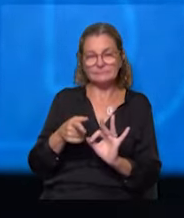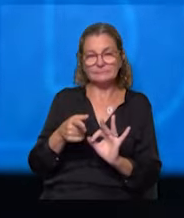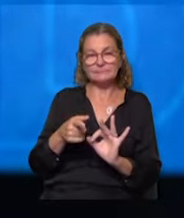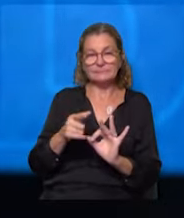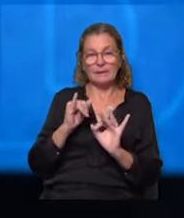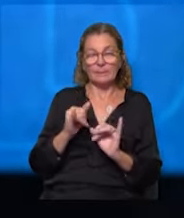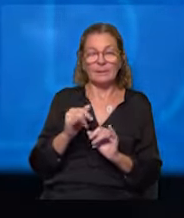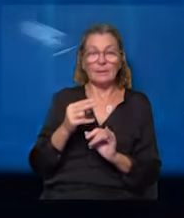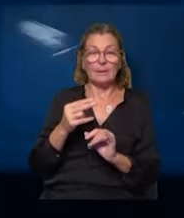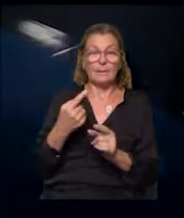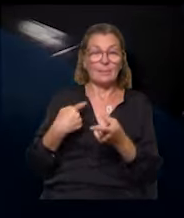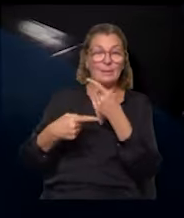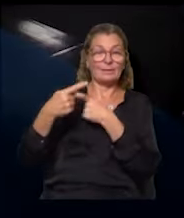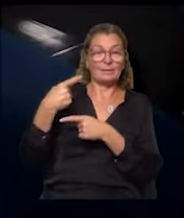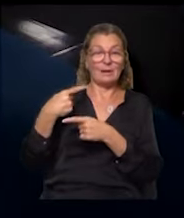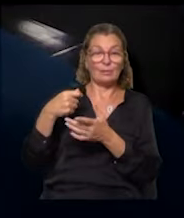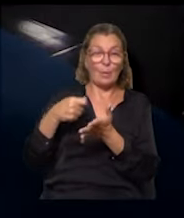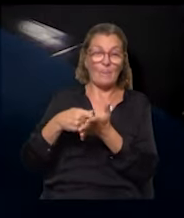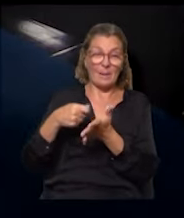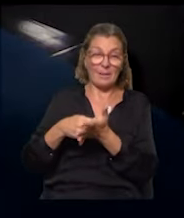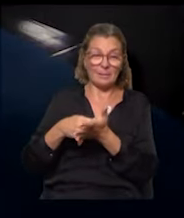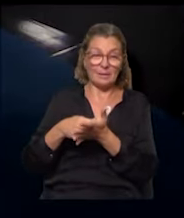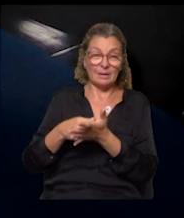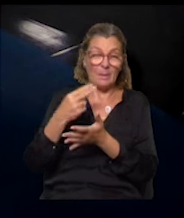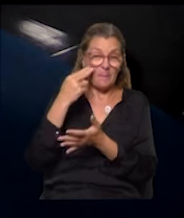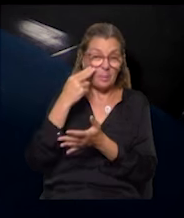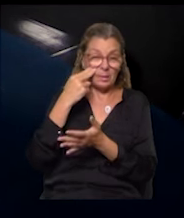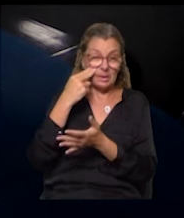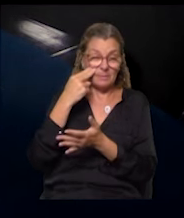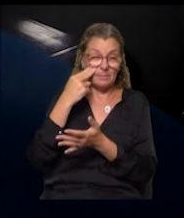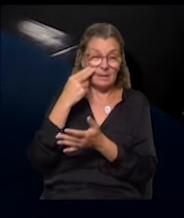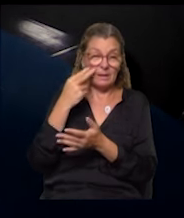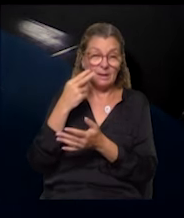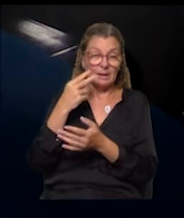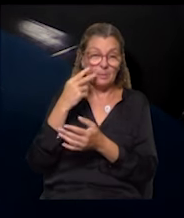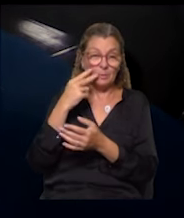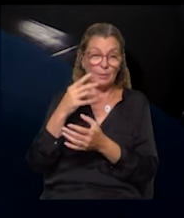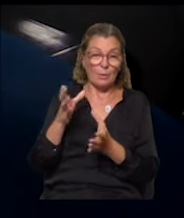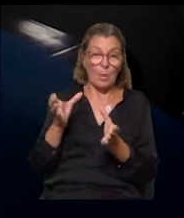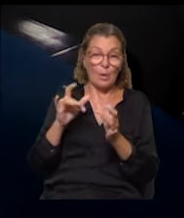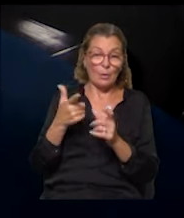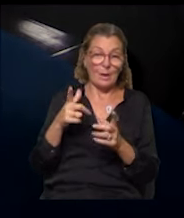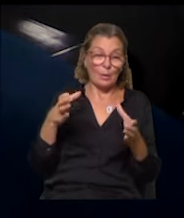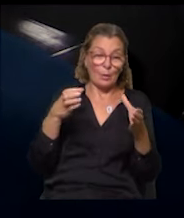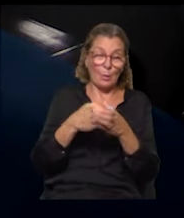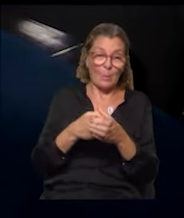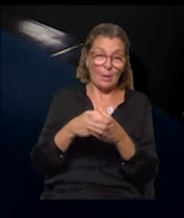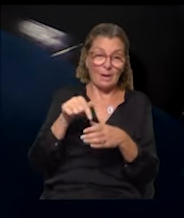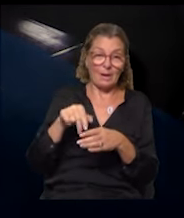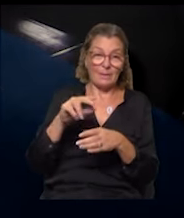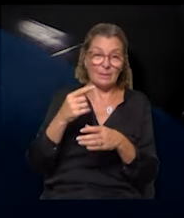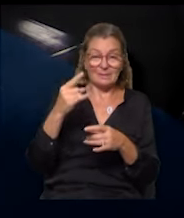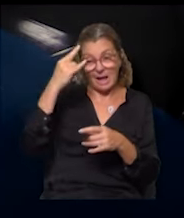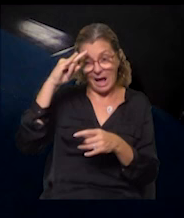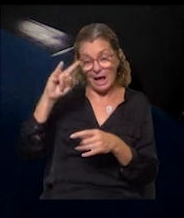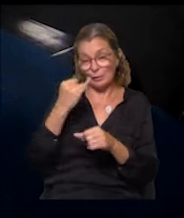tenemos el mayor atraso cambiario del siglo XX que afecta la no hay gremial a esta altura en el país del agro de